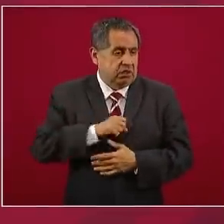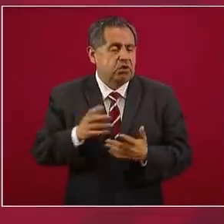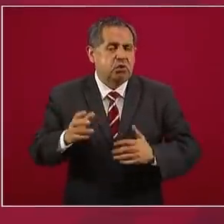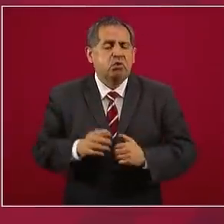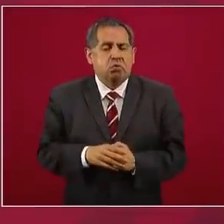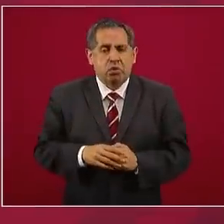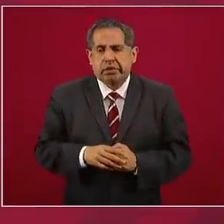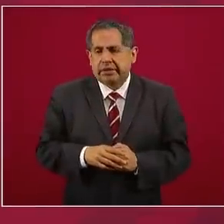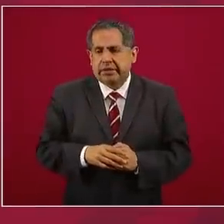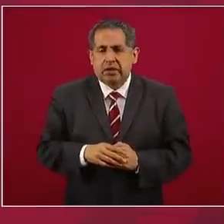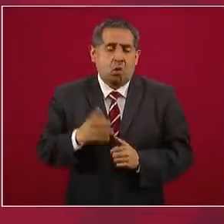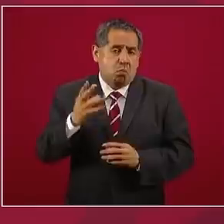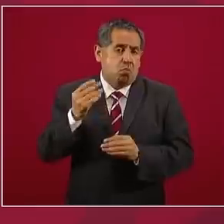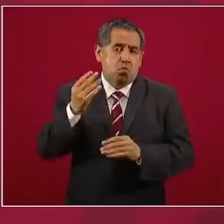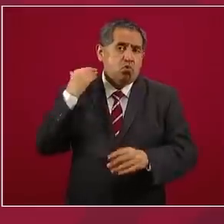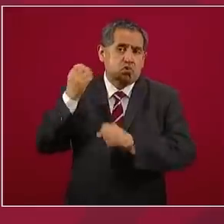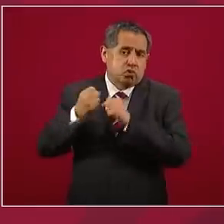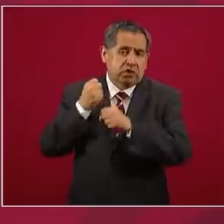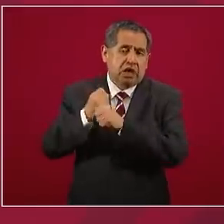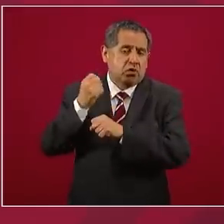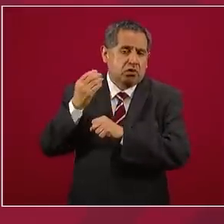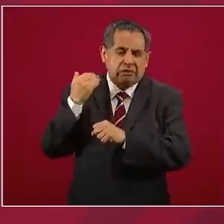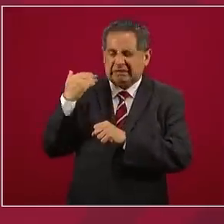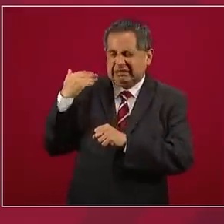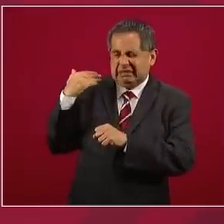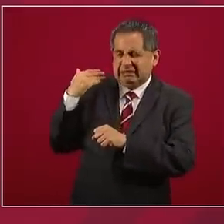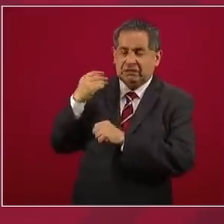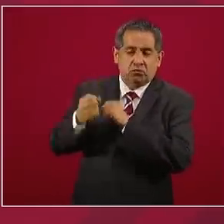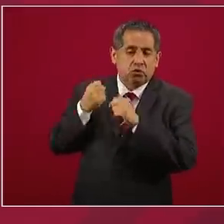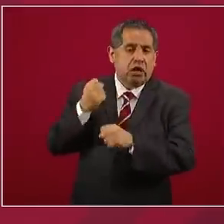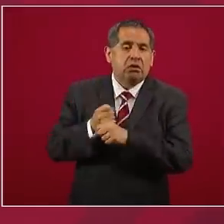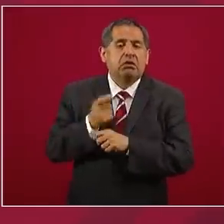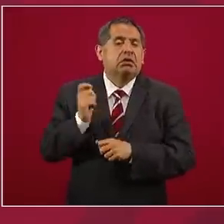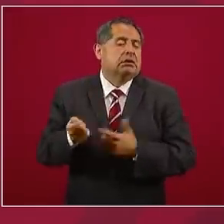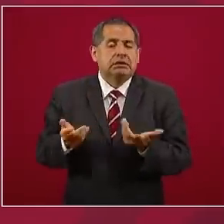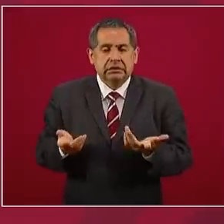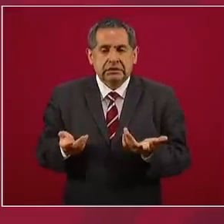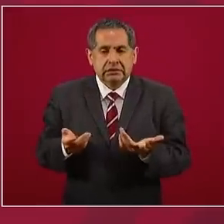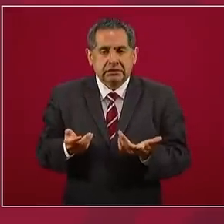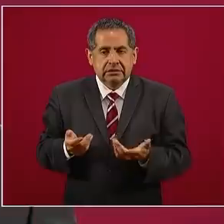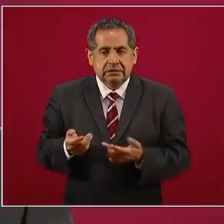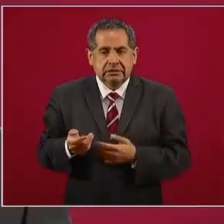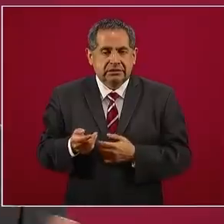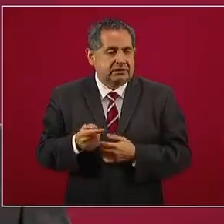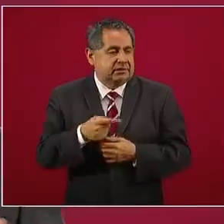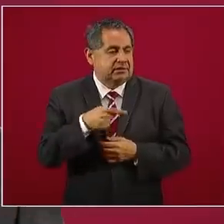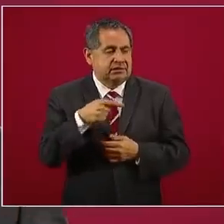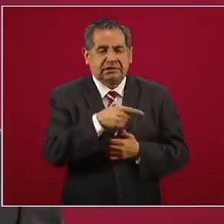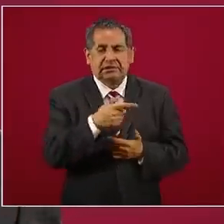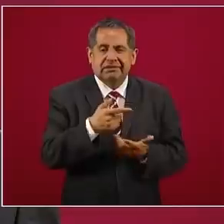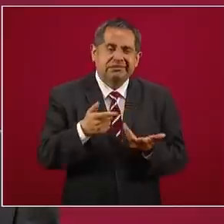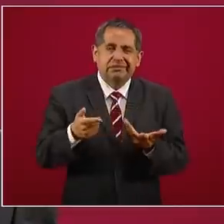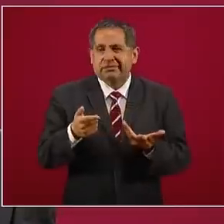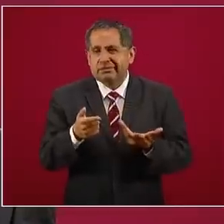largo de varios años recientes, habían estado en una situación poco